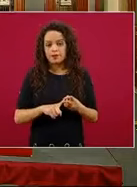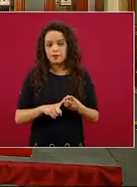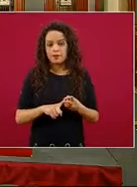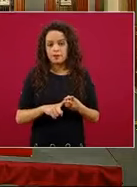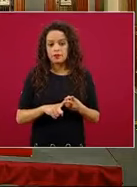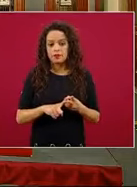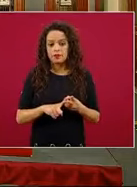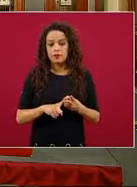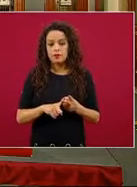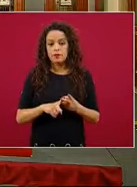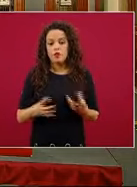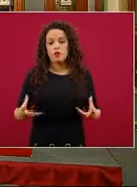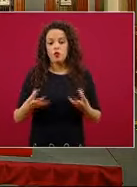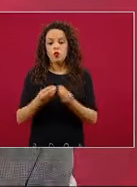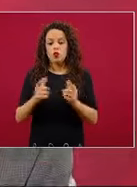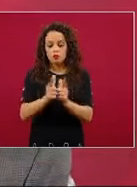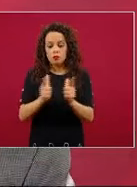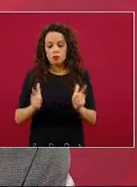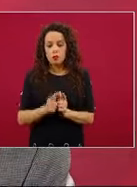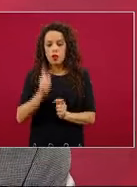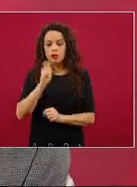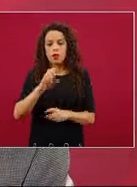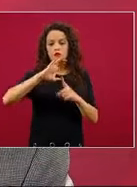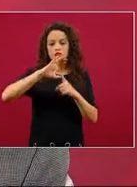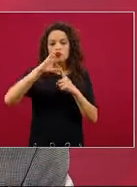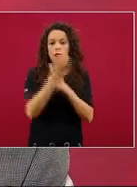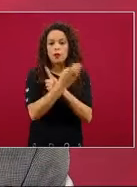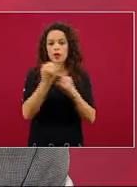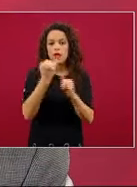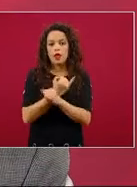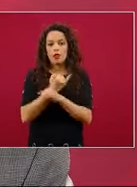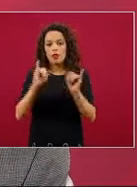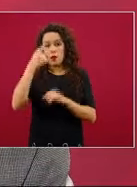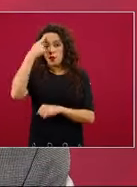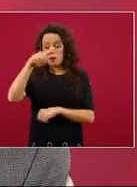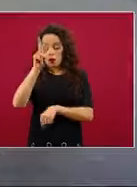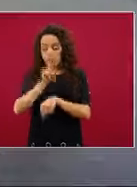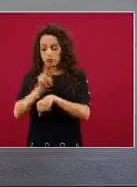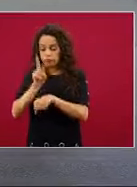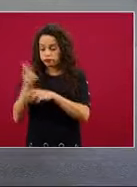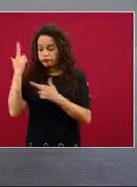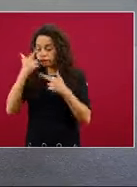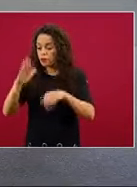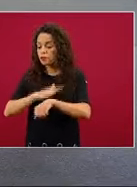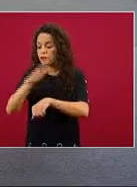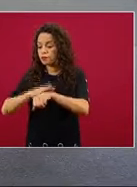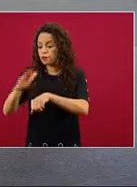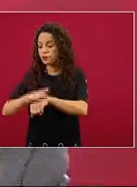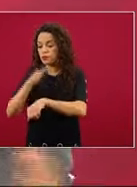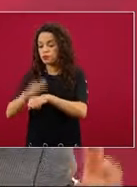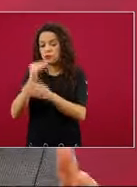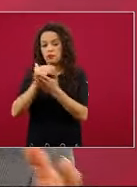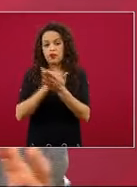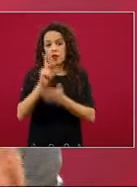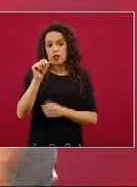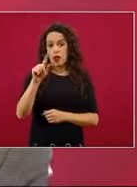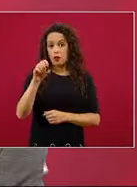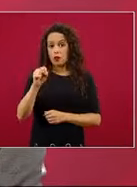que se conforman en un comité independiente de monitoreo y evaluación de los datos. Entonces,